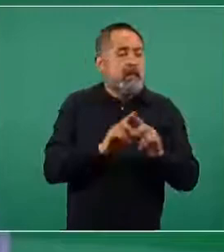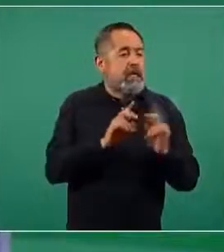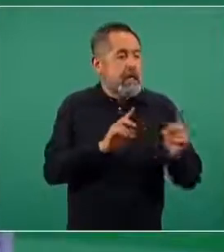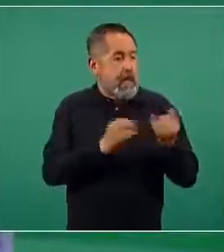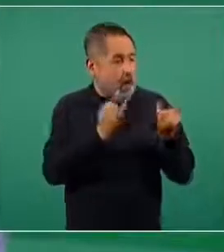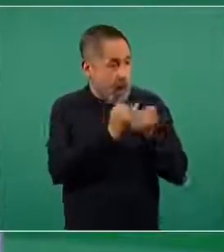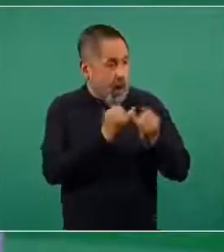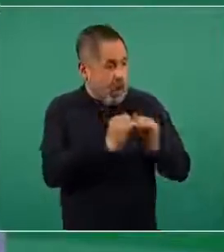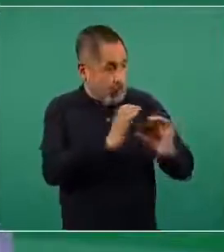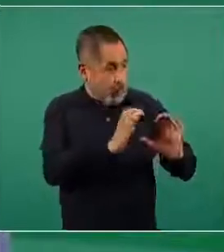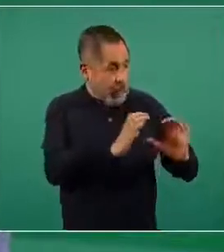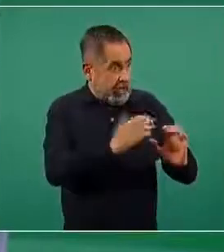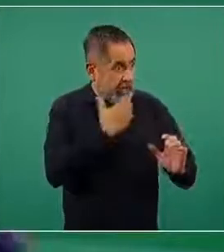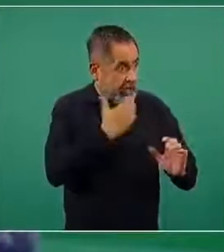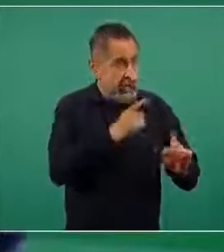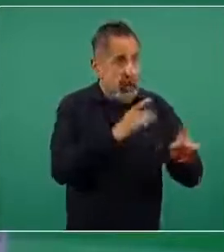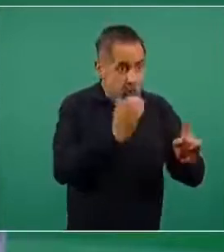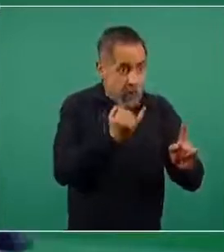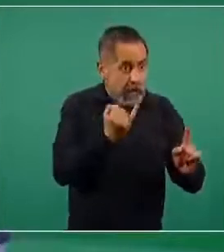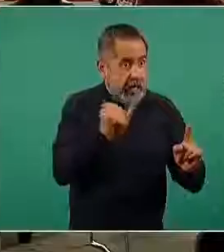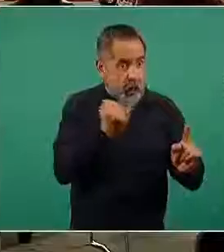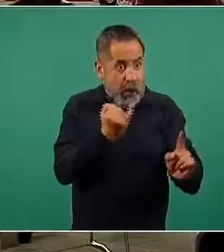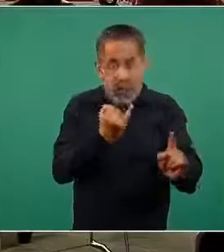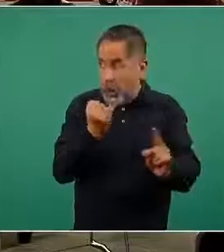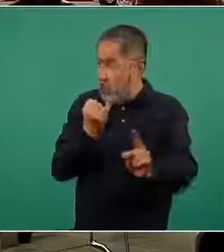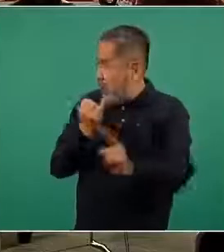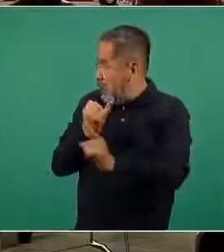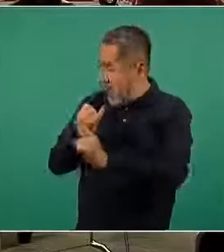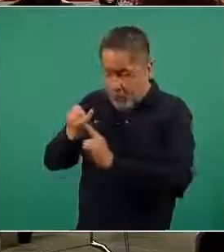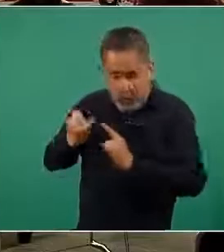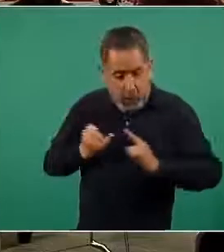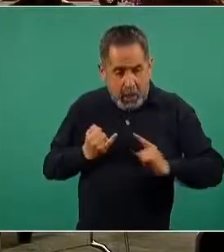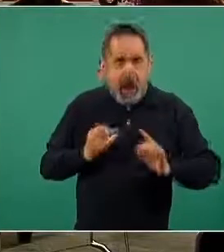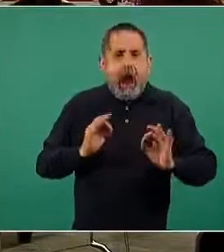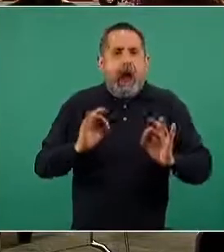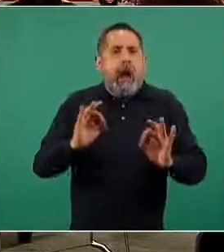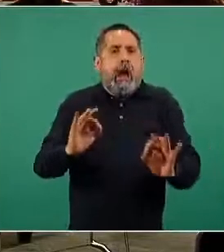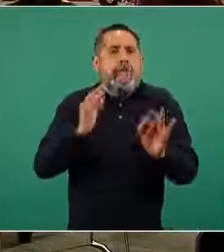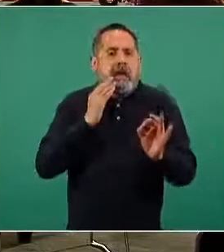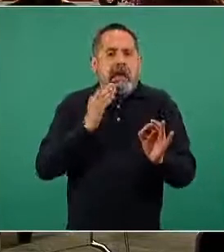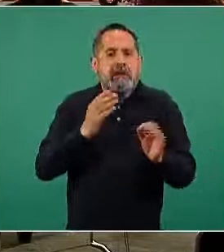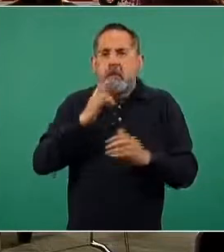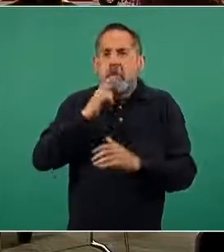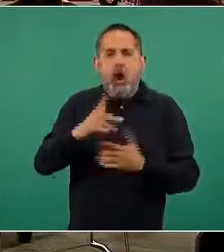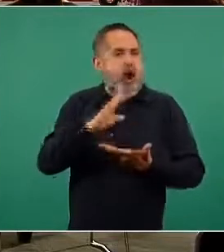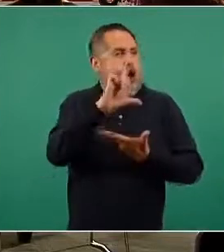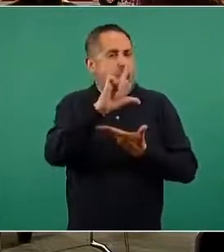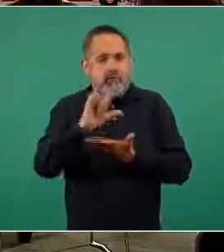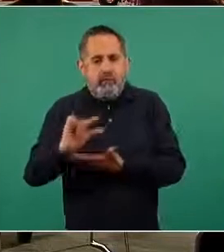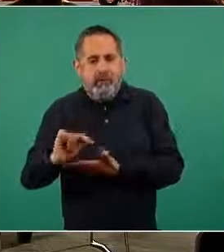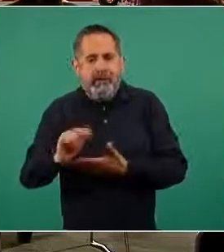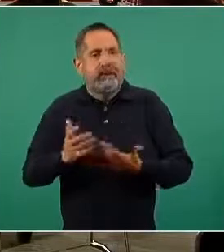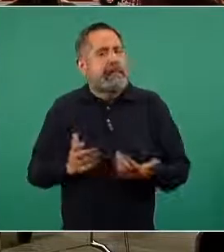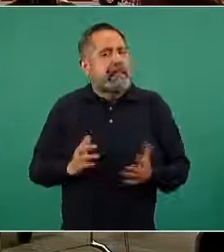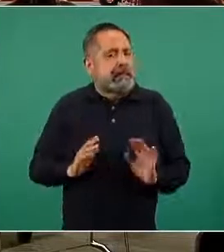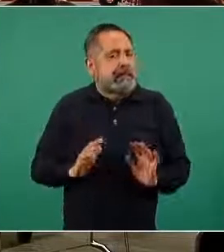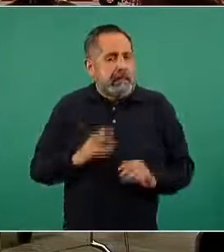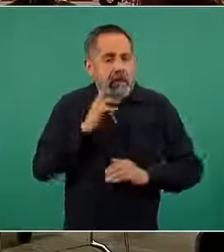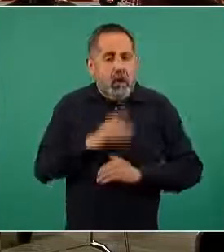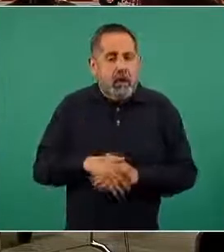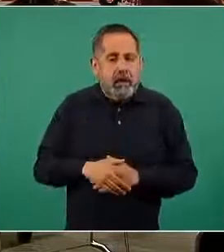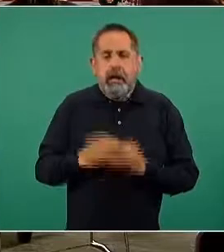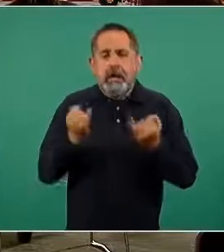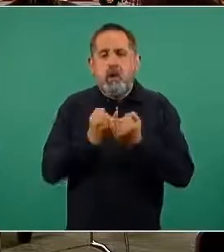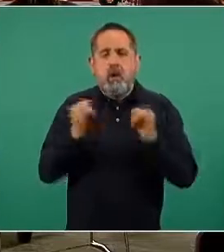lo mismo, y haga lo mismo, y haga lo mismo, y haga lo mismo, entonces se tiene éxito en controlar la epidemia. Por supuesto, en forma